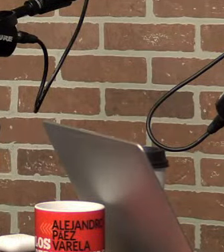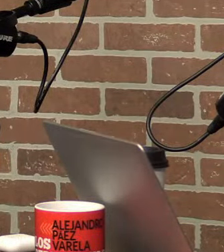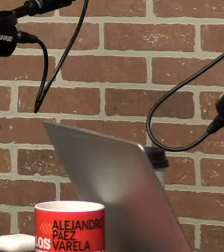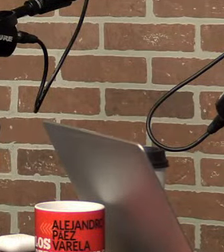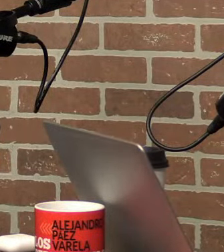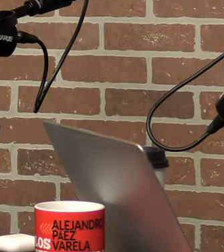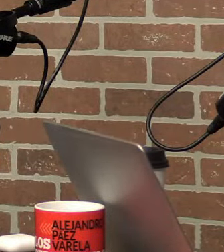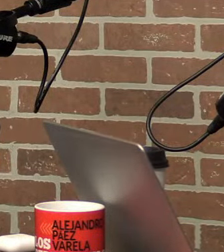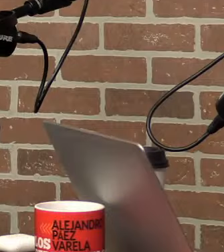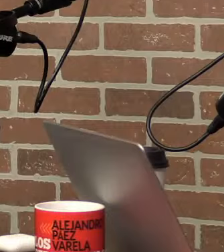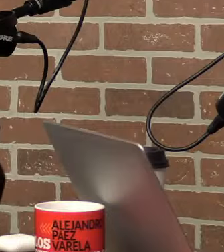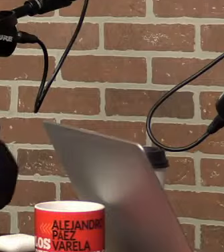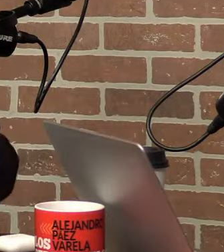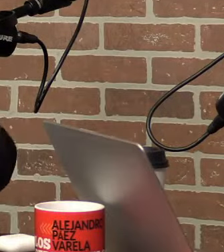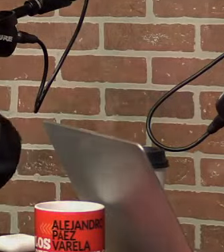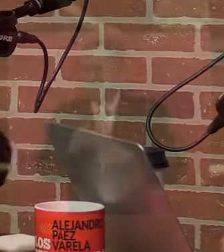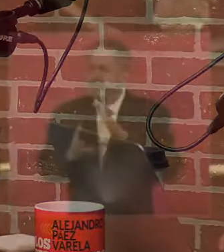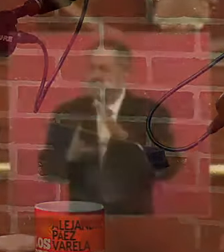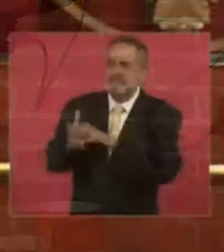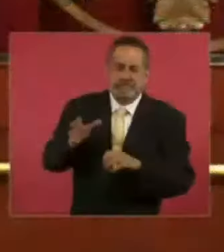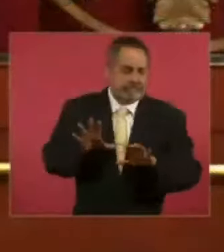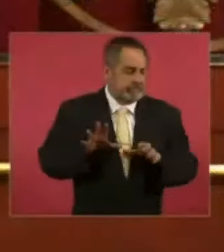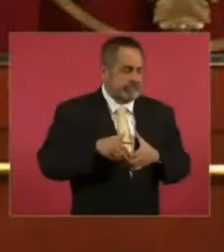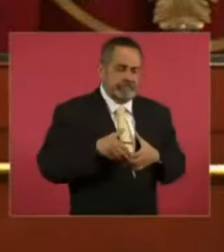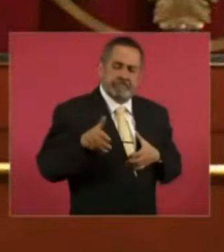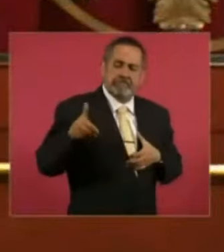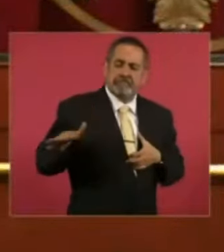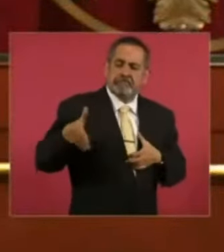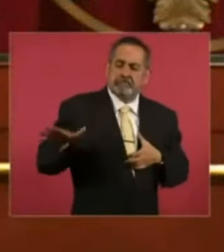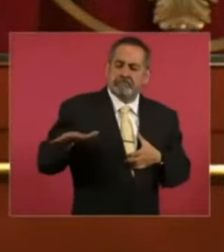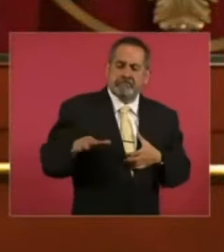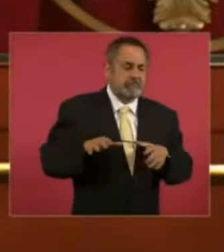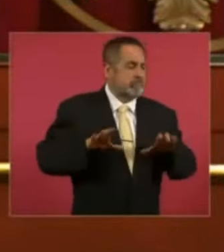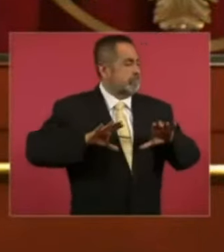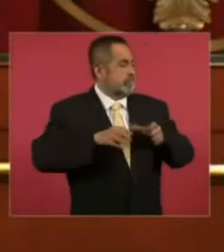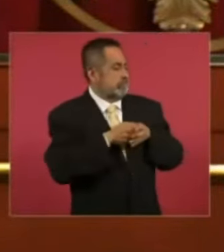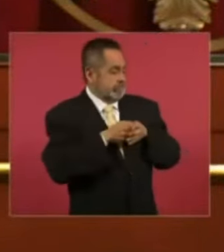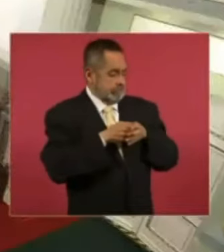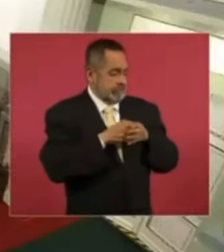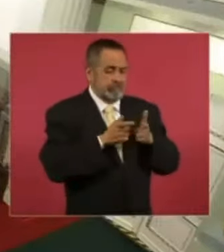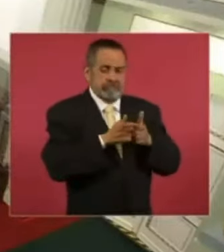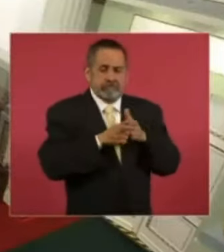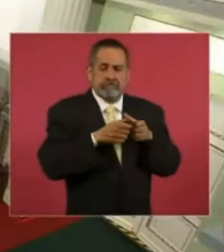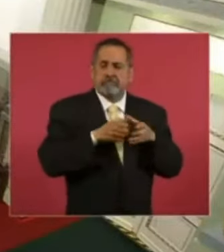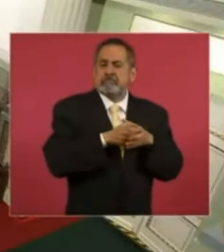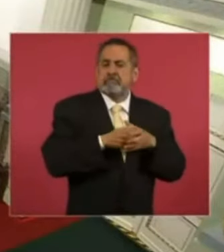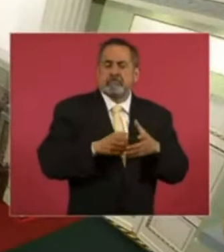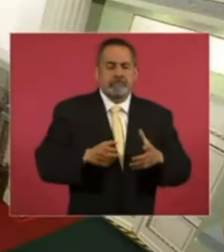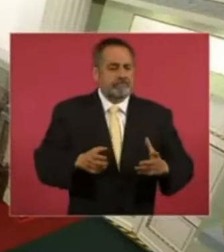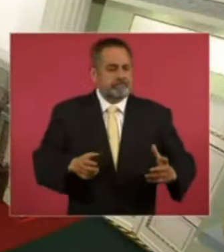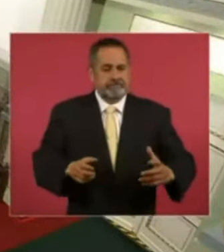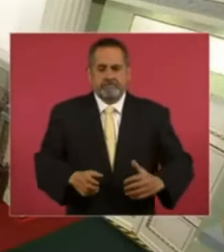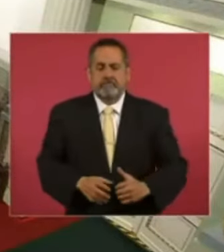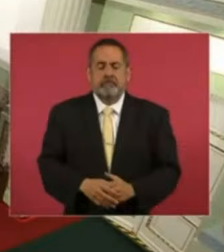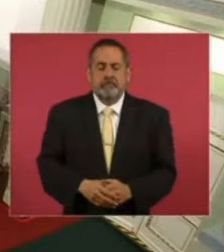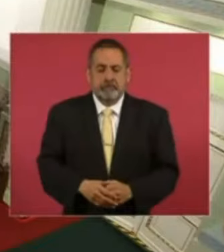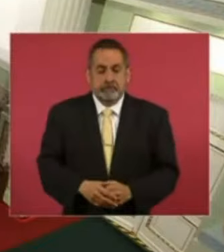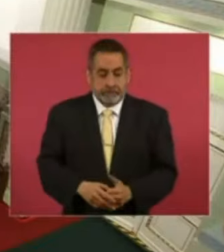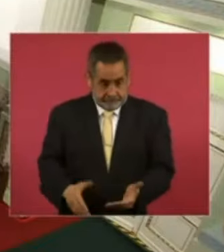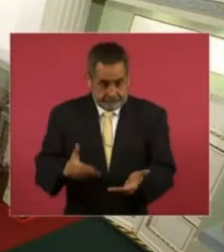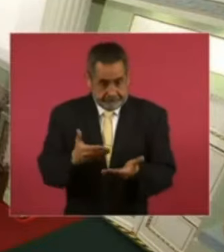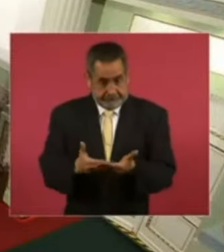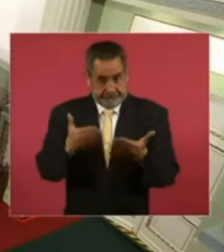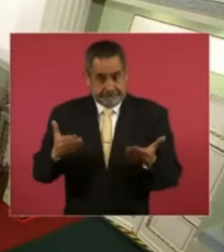acuerdos que están firmados por el Estado mexicano. Así es, así es. Entonces, por eso es